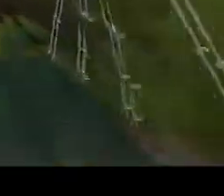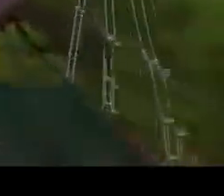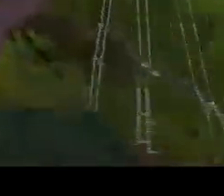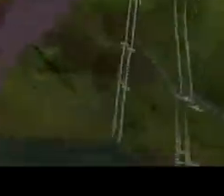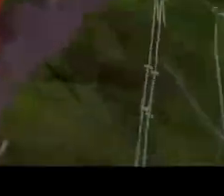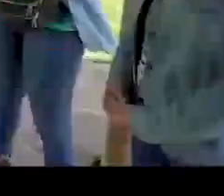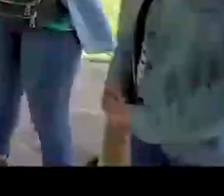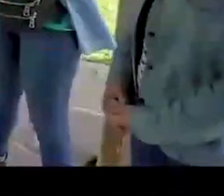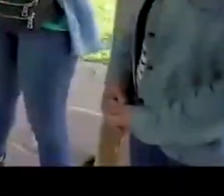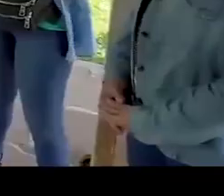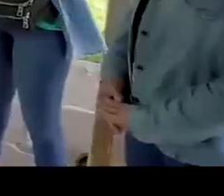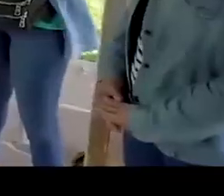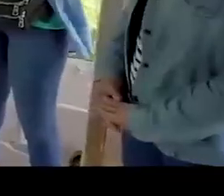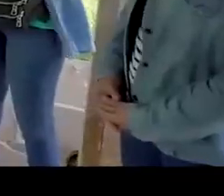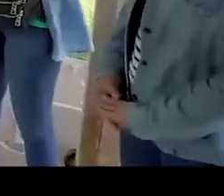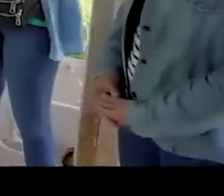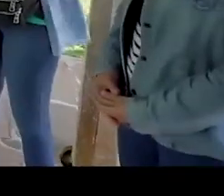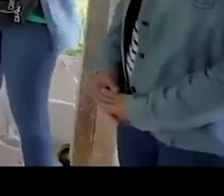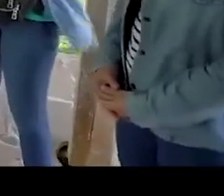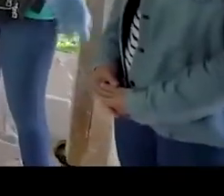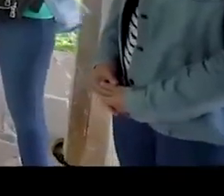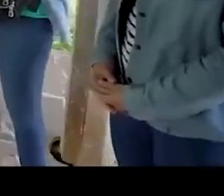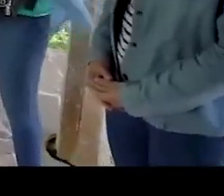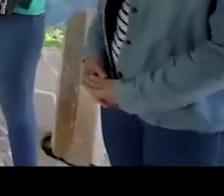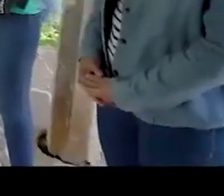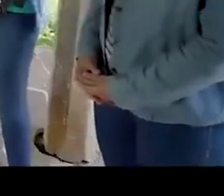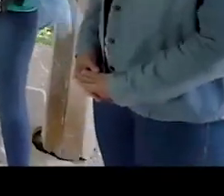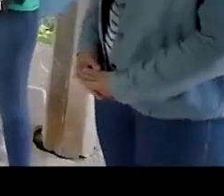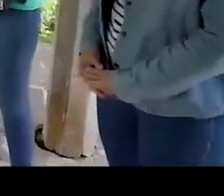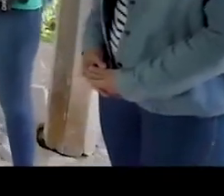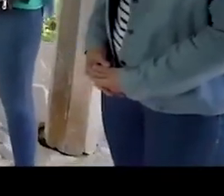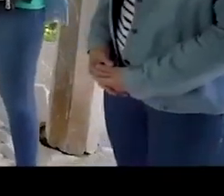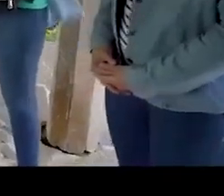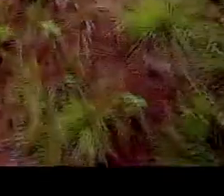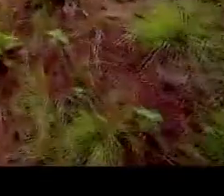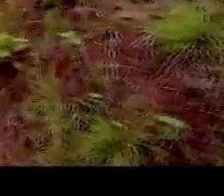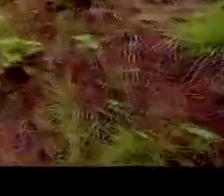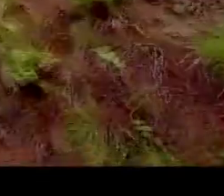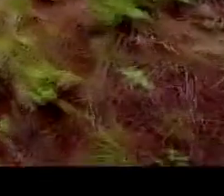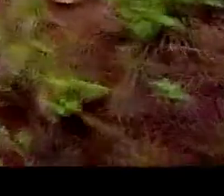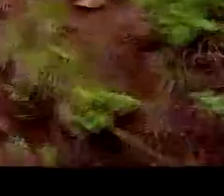afectar el equilibrio, algún relajante. Y el caso de las mujeres, ¿verdad?, no estar embarazada.